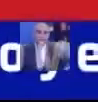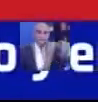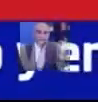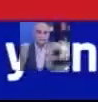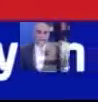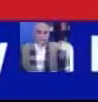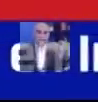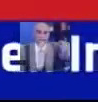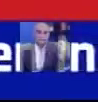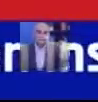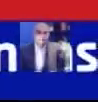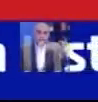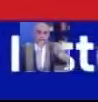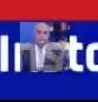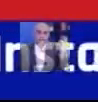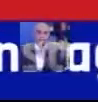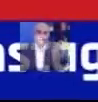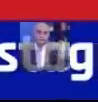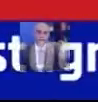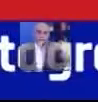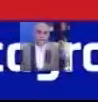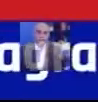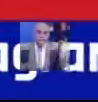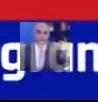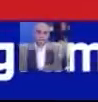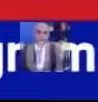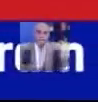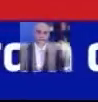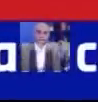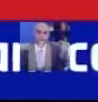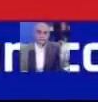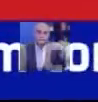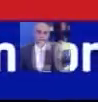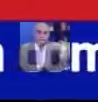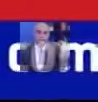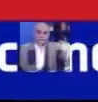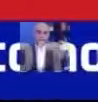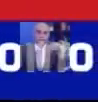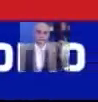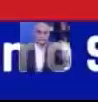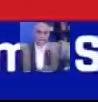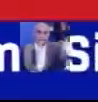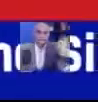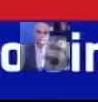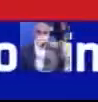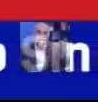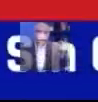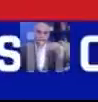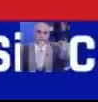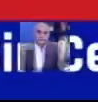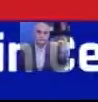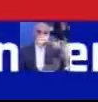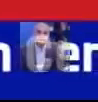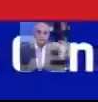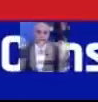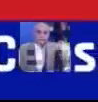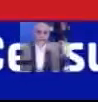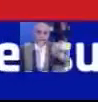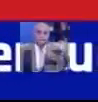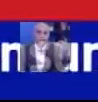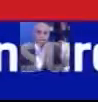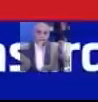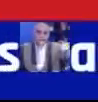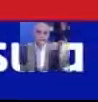es, usurpó la identidad de más de 1 millar de personas en Venezuela.